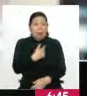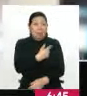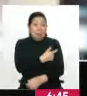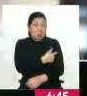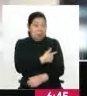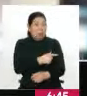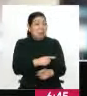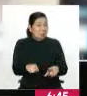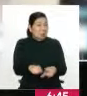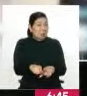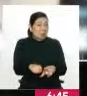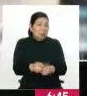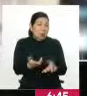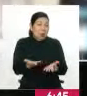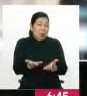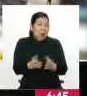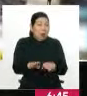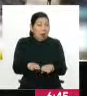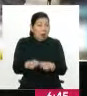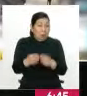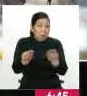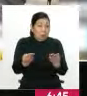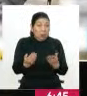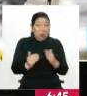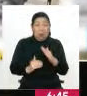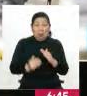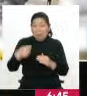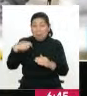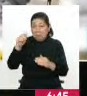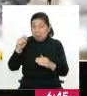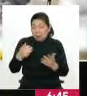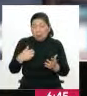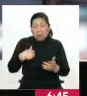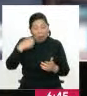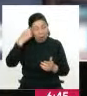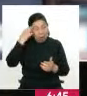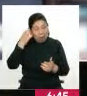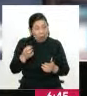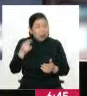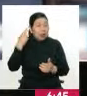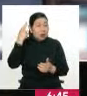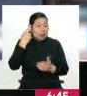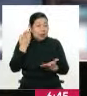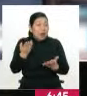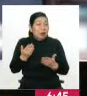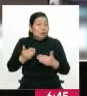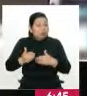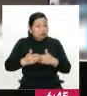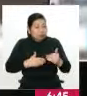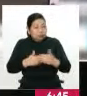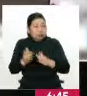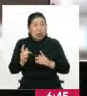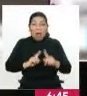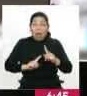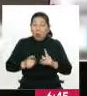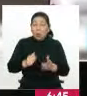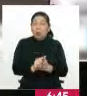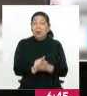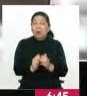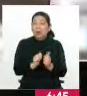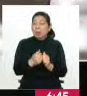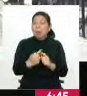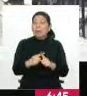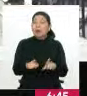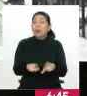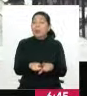vacunación también de una cobertura con un alto porcentaje, yo creo que es razonable flexibilizar algunas medidas de mitigación. Pero